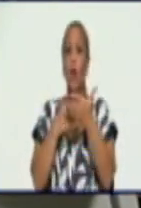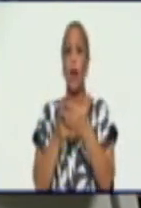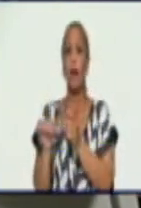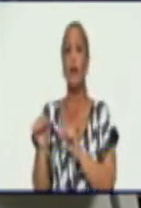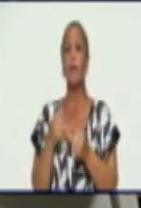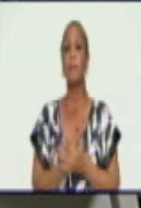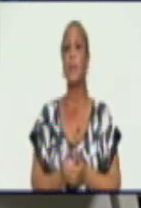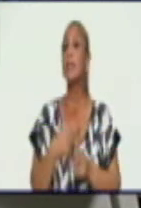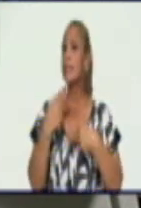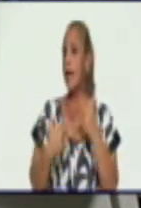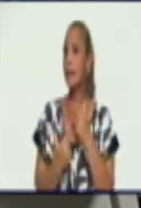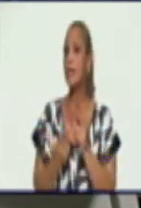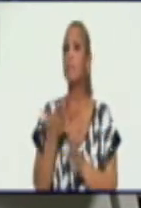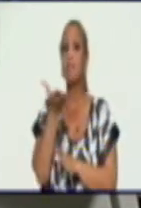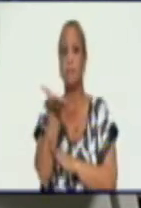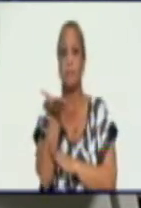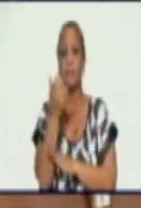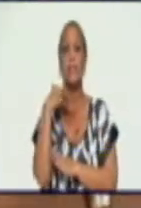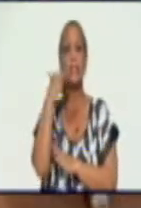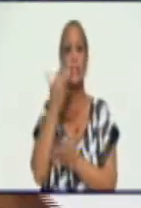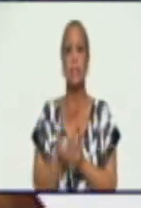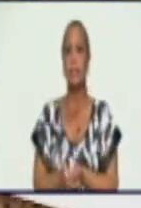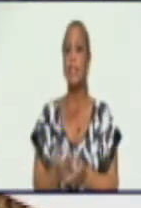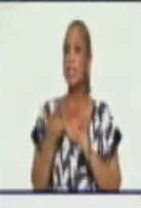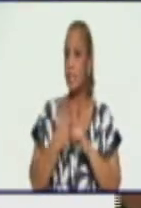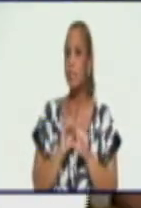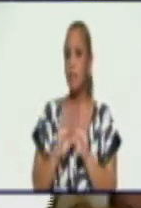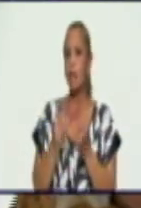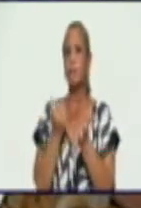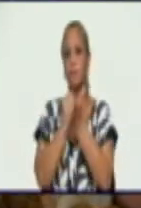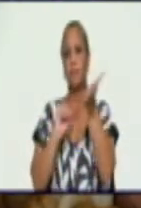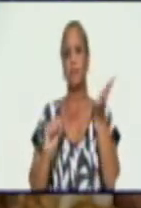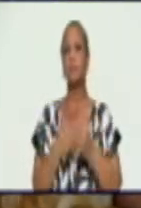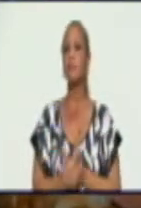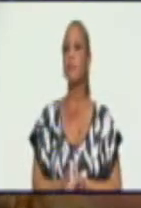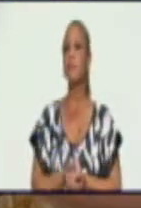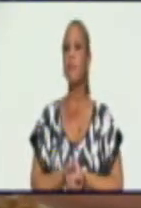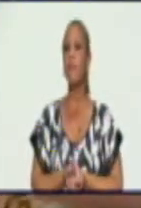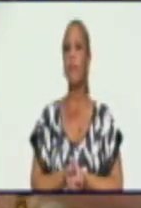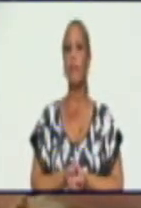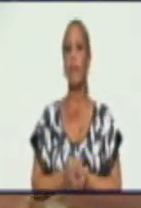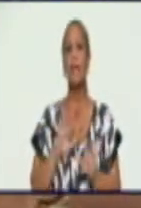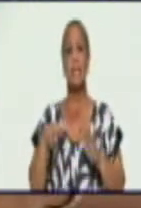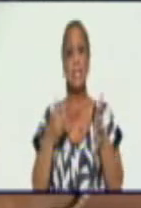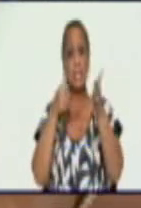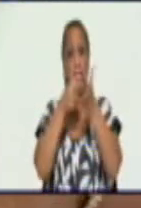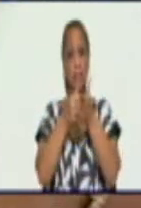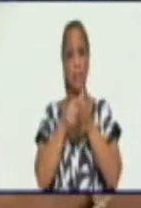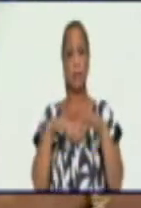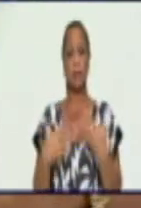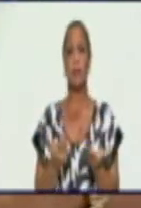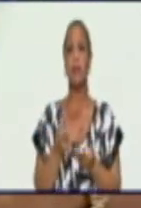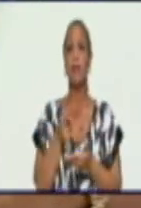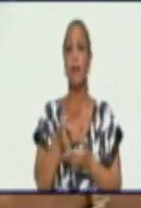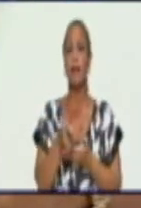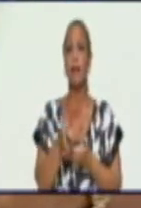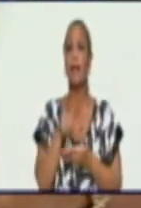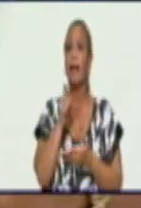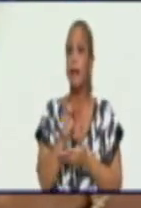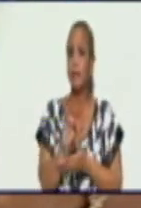se hacen las consultas y se toma la decisión finalmente nosotros insistir en que en este combate